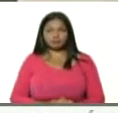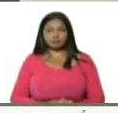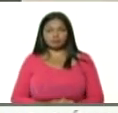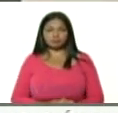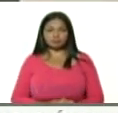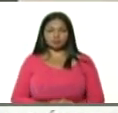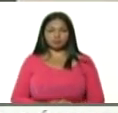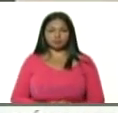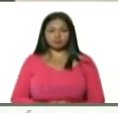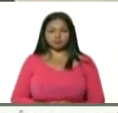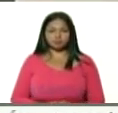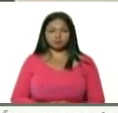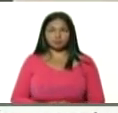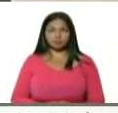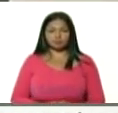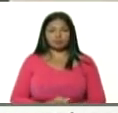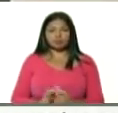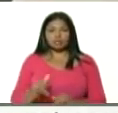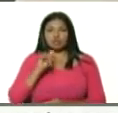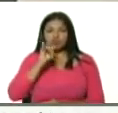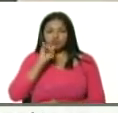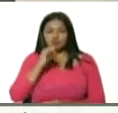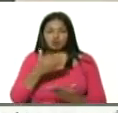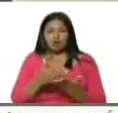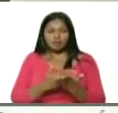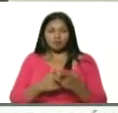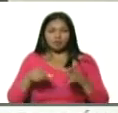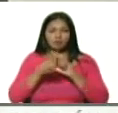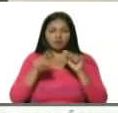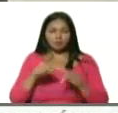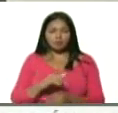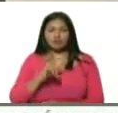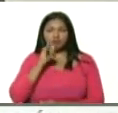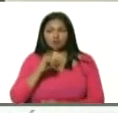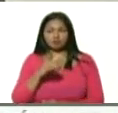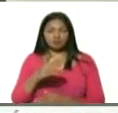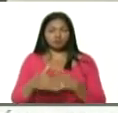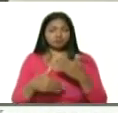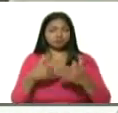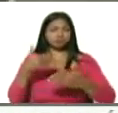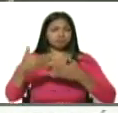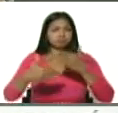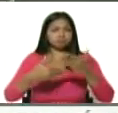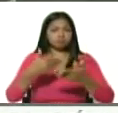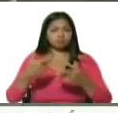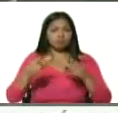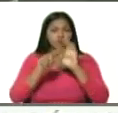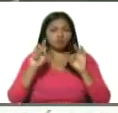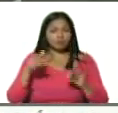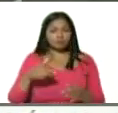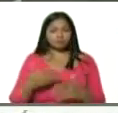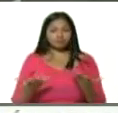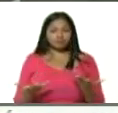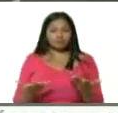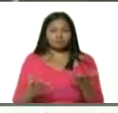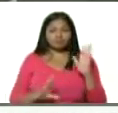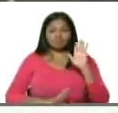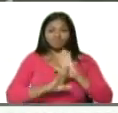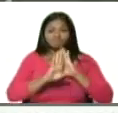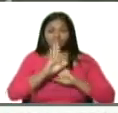hecho de, ya denunciado en el Parlamento y denunciado por muchísimos usuarios y usuarias, a el